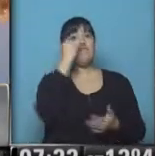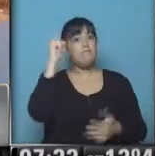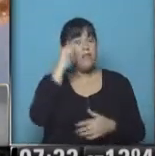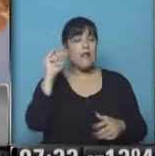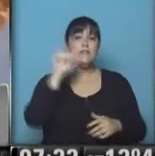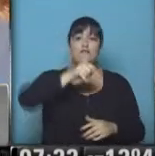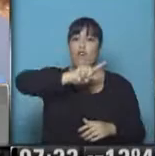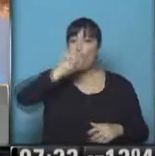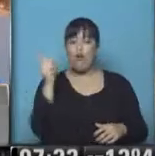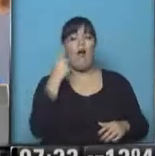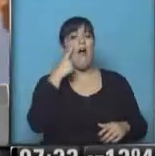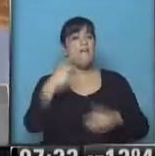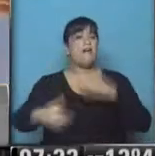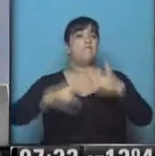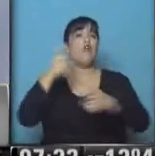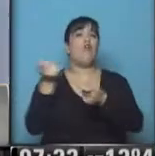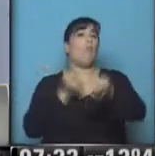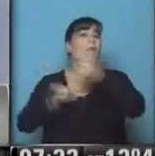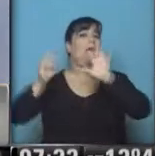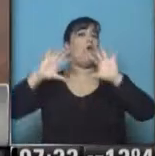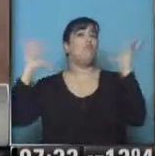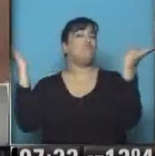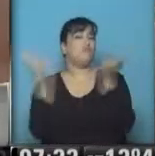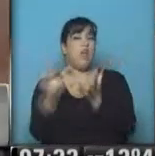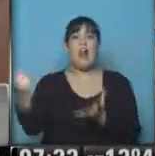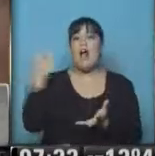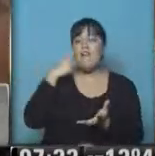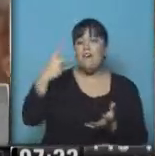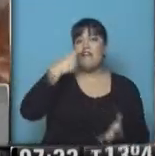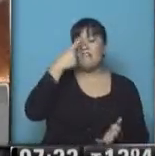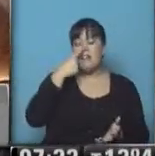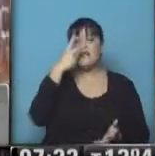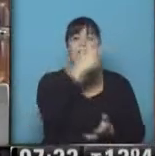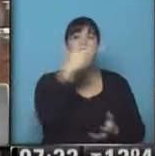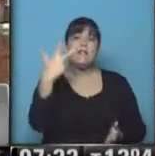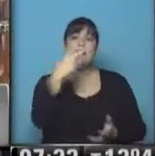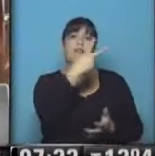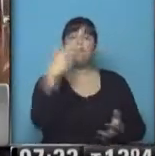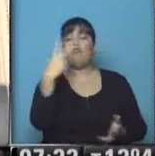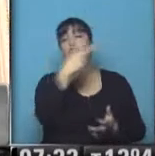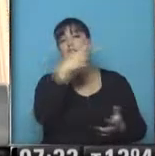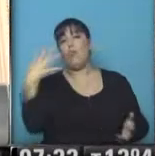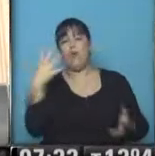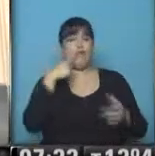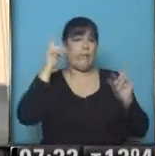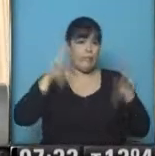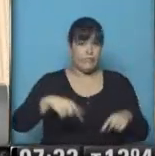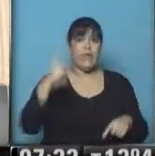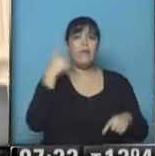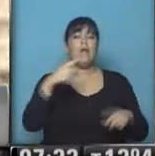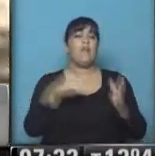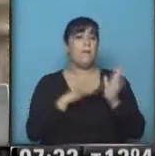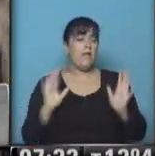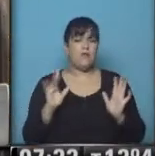estará bajar como cómo se comporta el mercado y se les interesa a colocar al 23 22 24 la verdad que no lo sé depende en